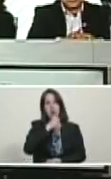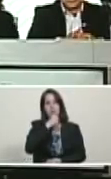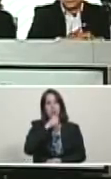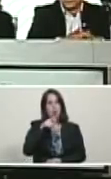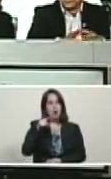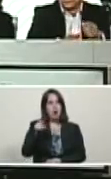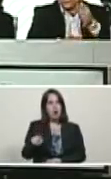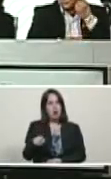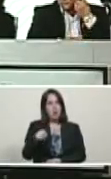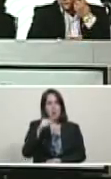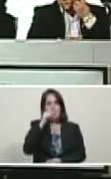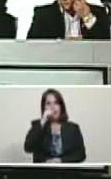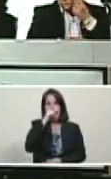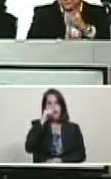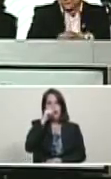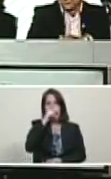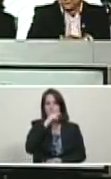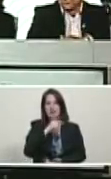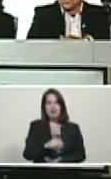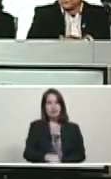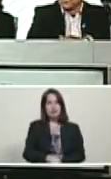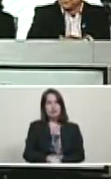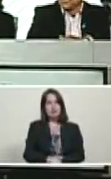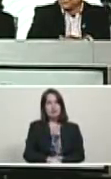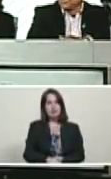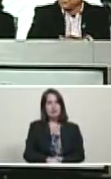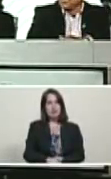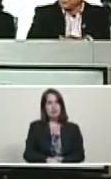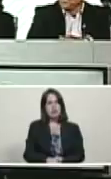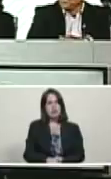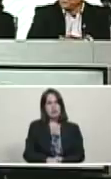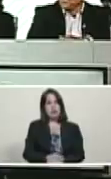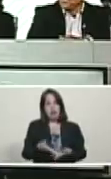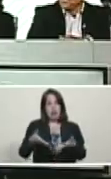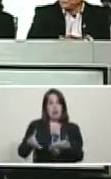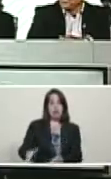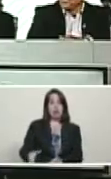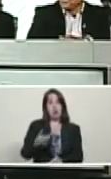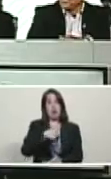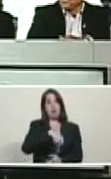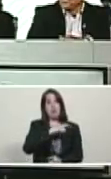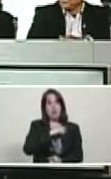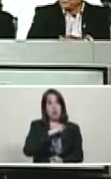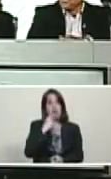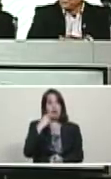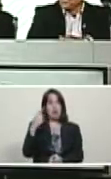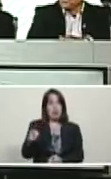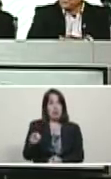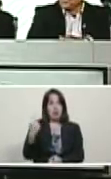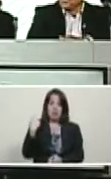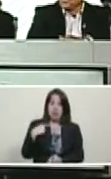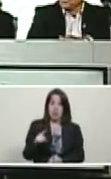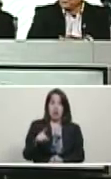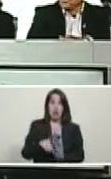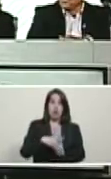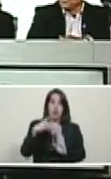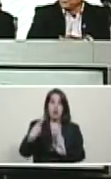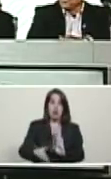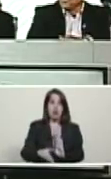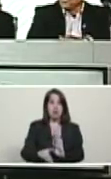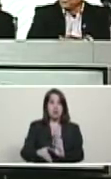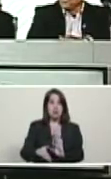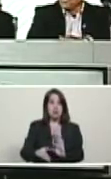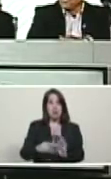pablo antonio moro descendiente de españoles hijo de españoles tengo derecho a el